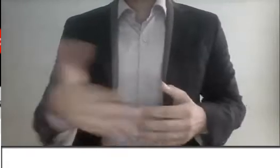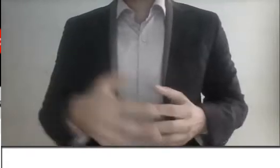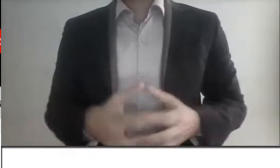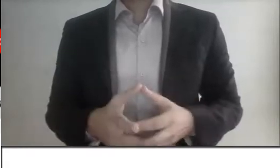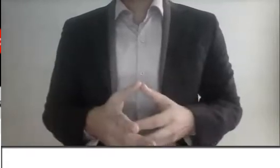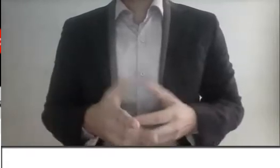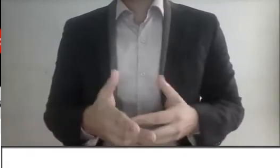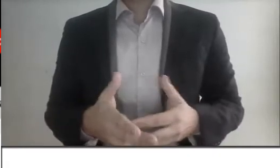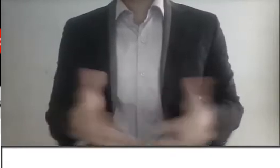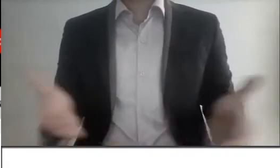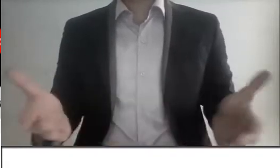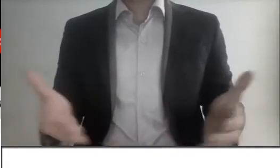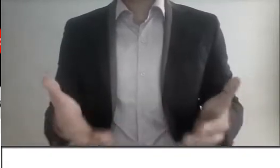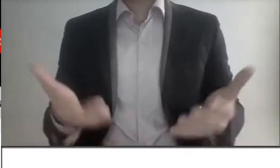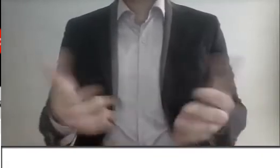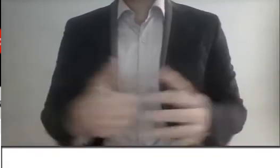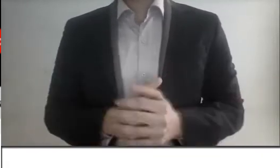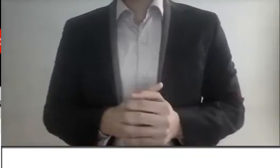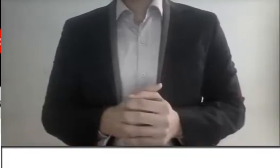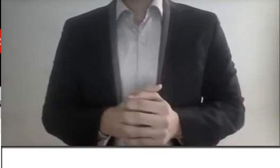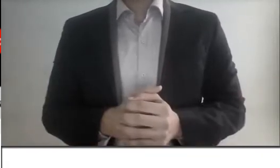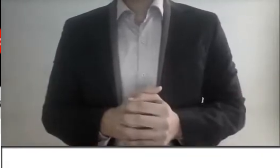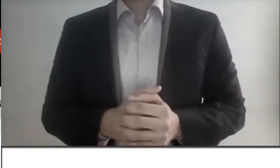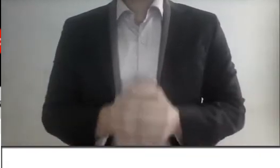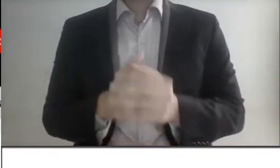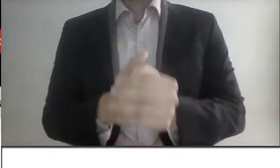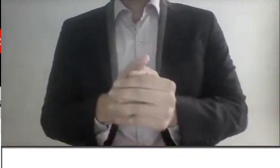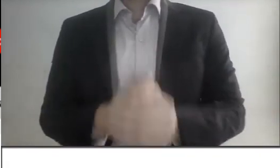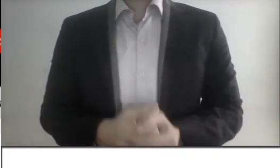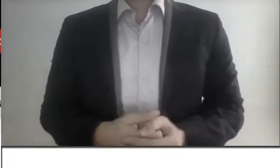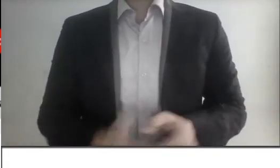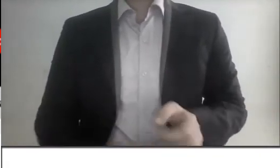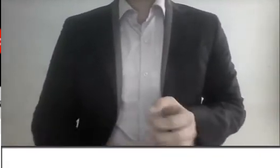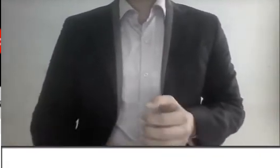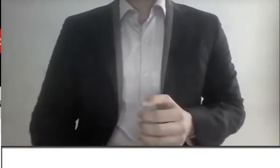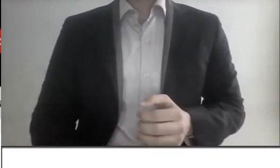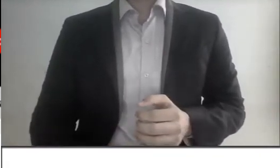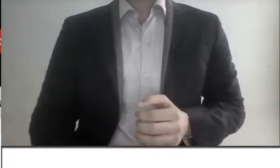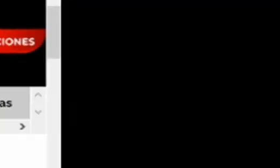dejar un like, un comentario, suscribirse y nada, nos veremos muy pronto en otra próxima nota. Gracias por ver esto.